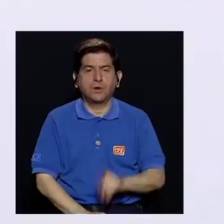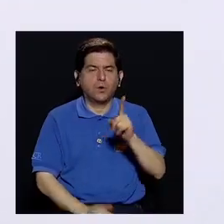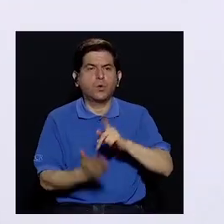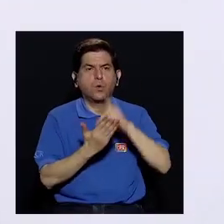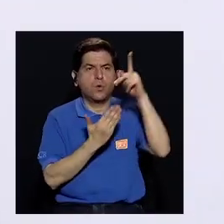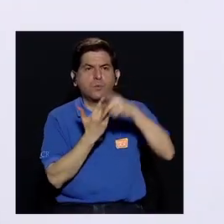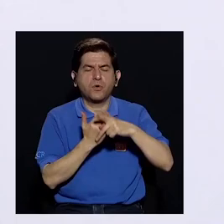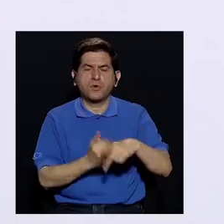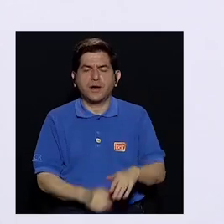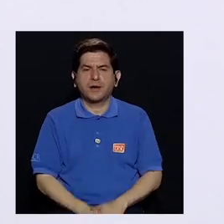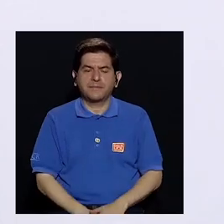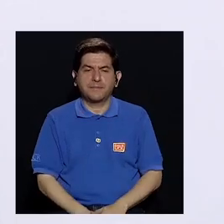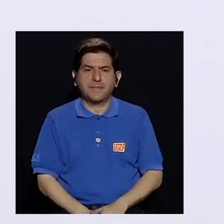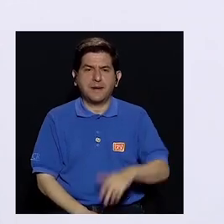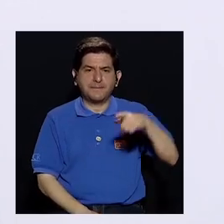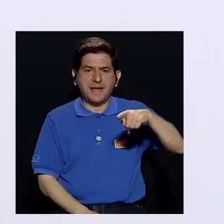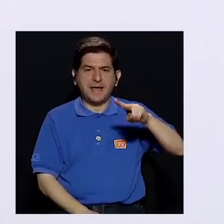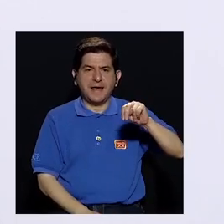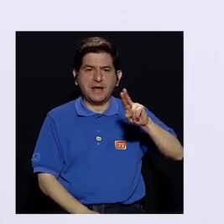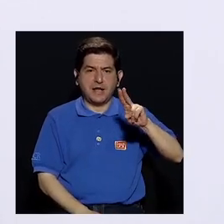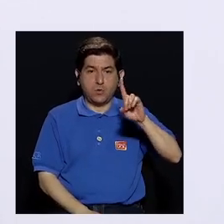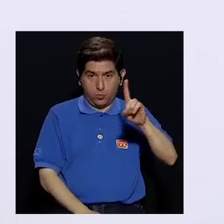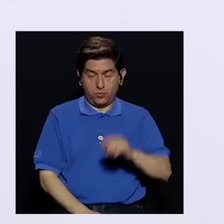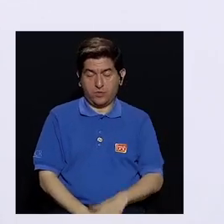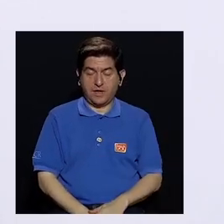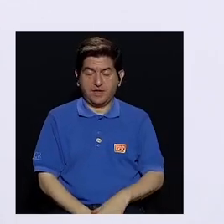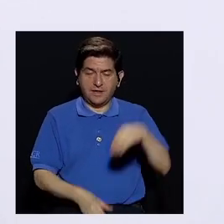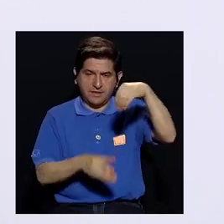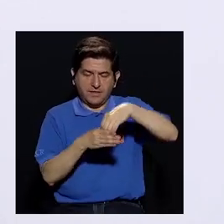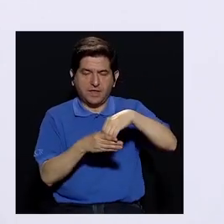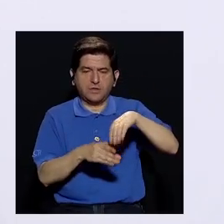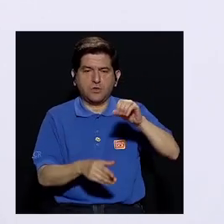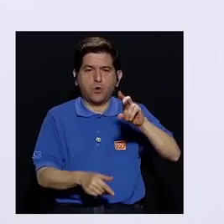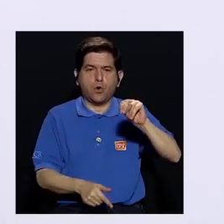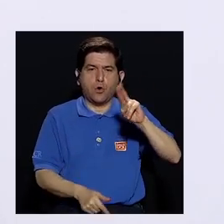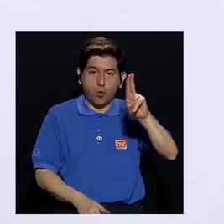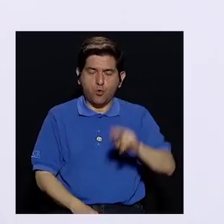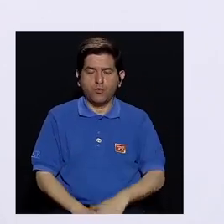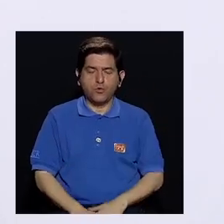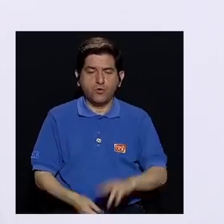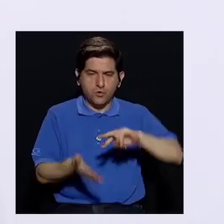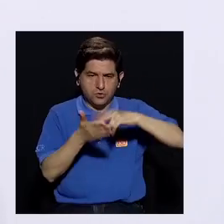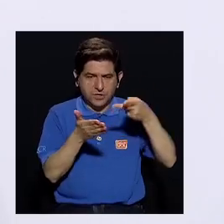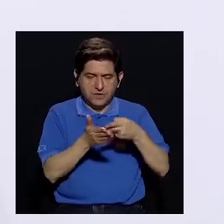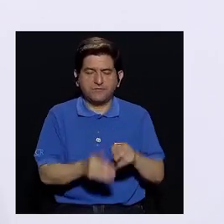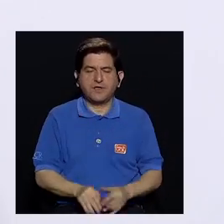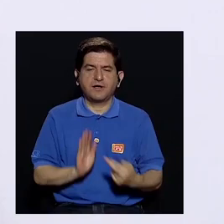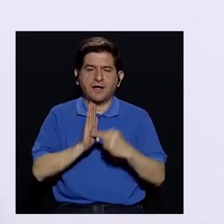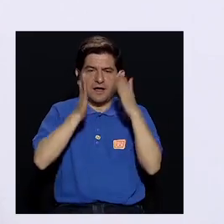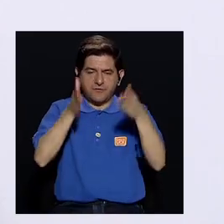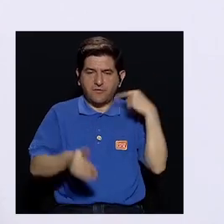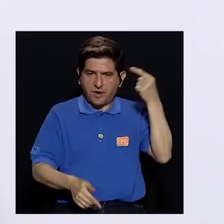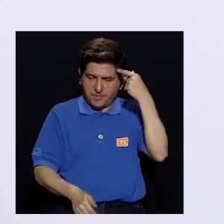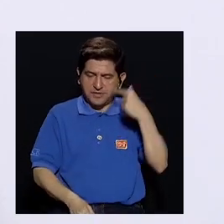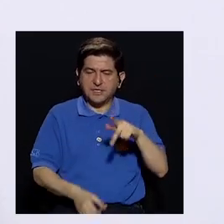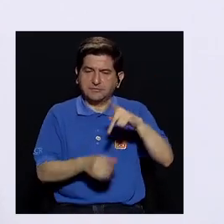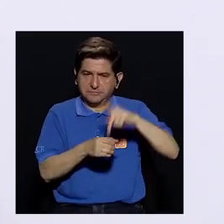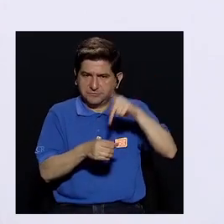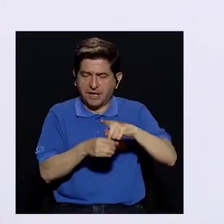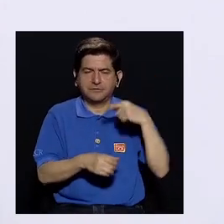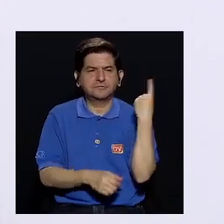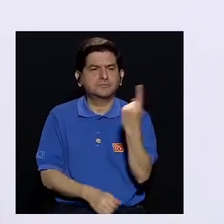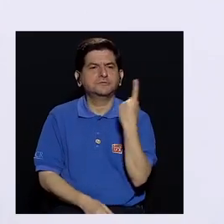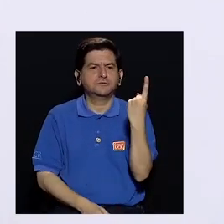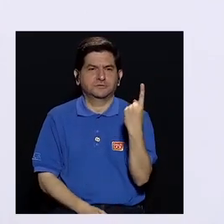gobiernos particular como esto nació como un programa de naciones unidas es una congregación